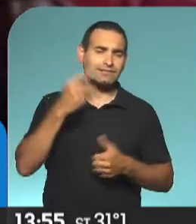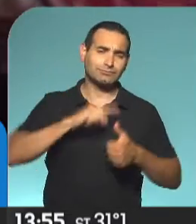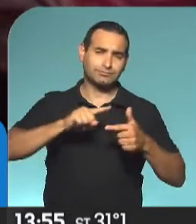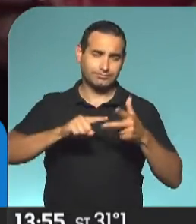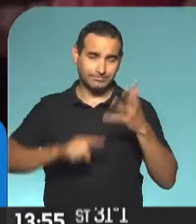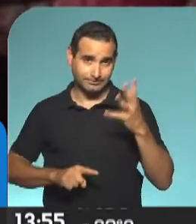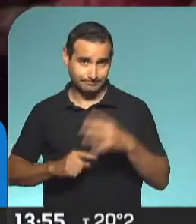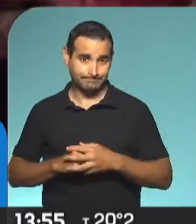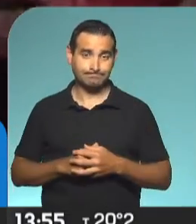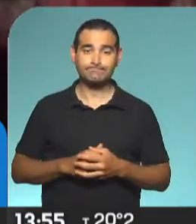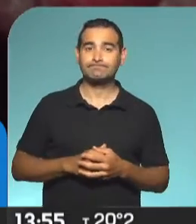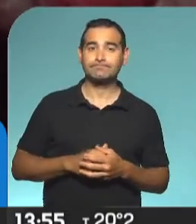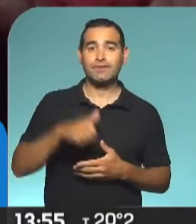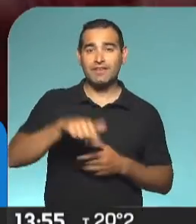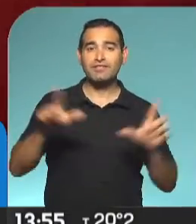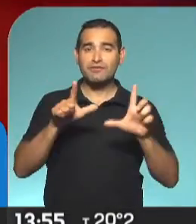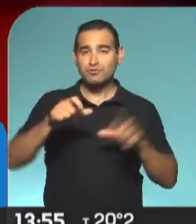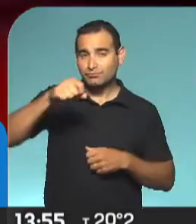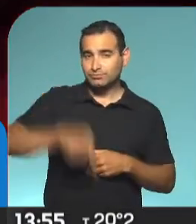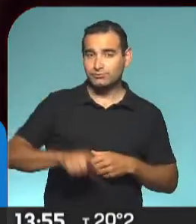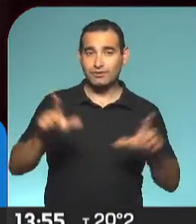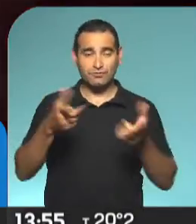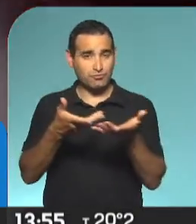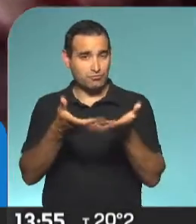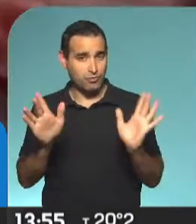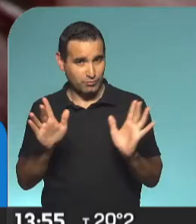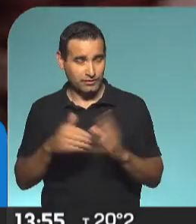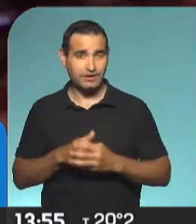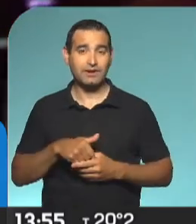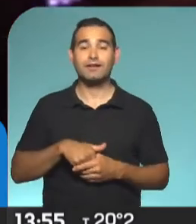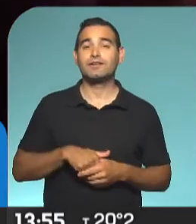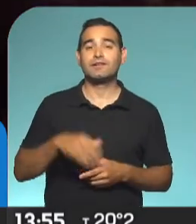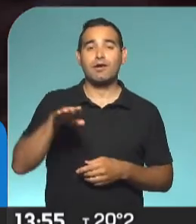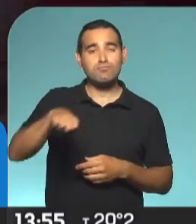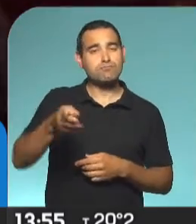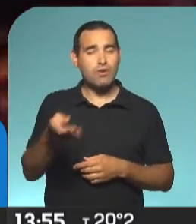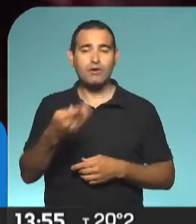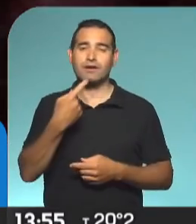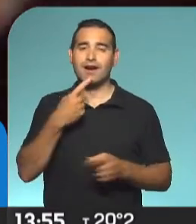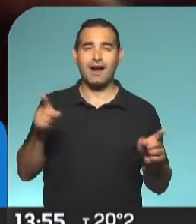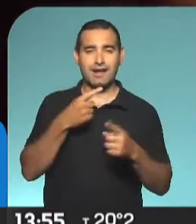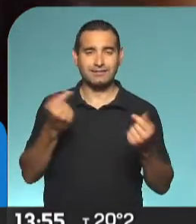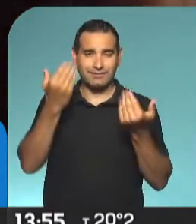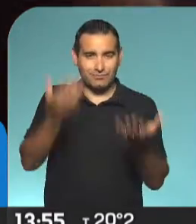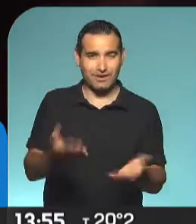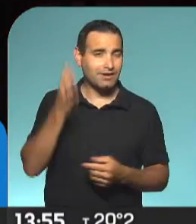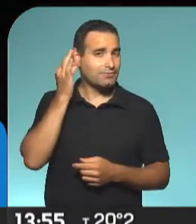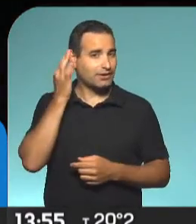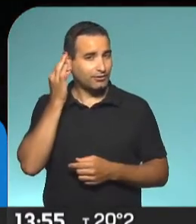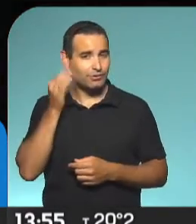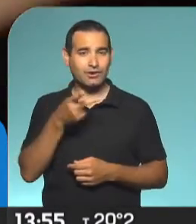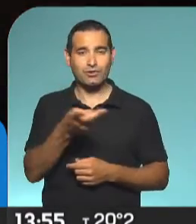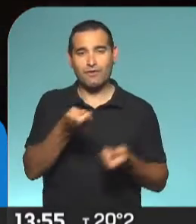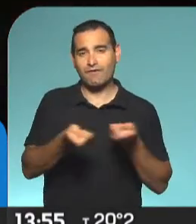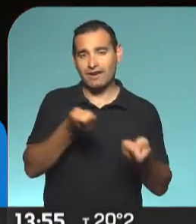perdérselo. Esta es nuestra televisión, la televisión pública, con este archivo, la Mona Jiménez cantándole a Maradona, Diego y Claudia bailando